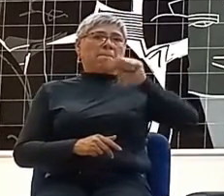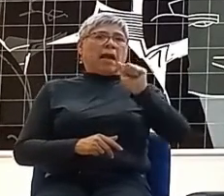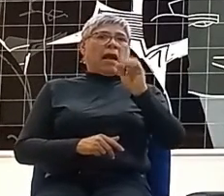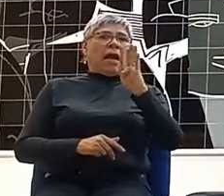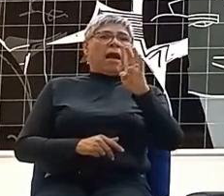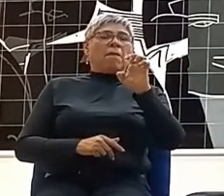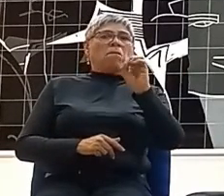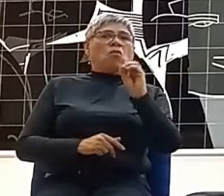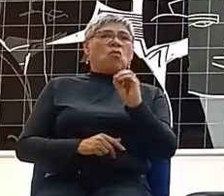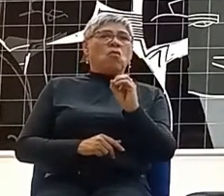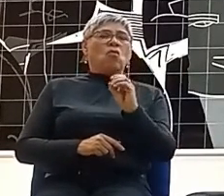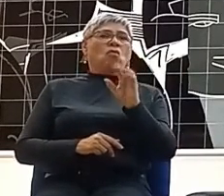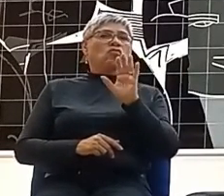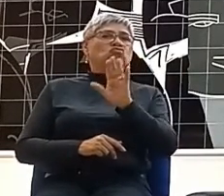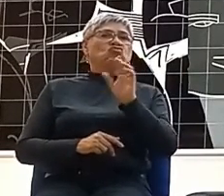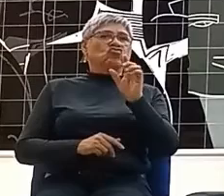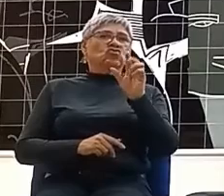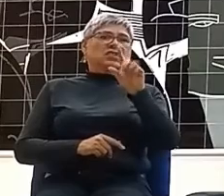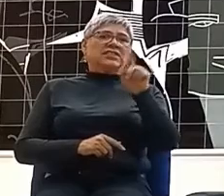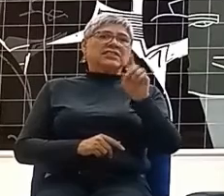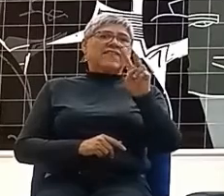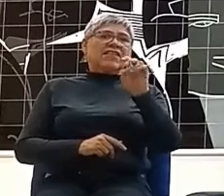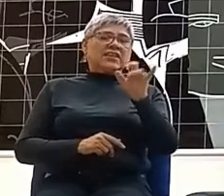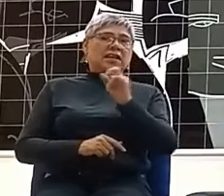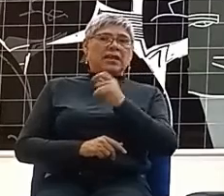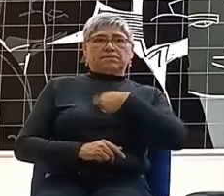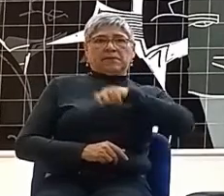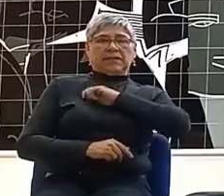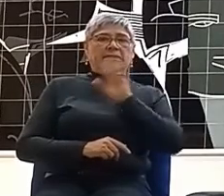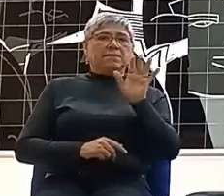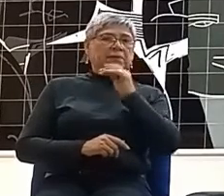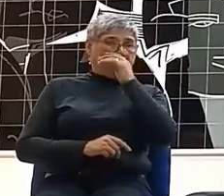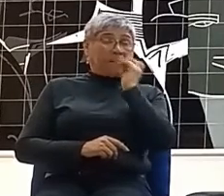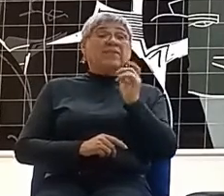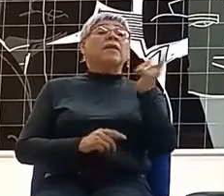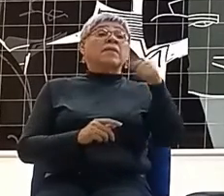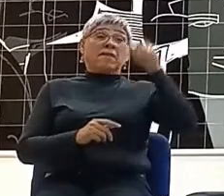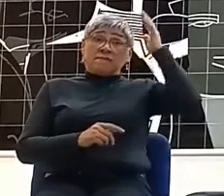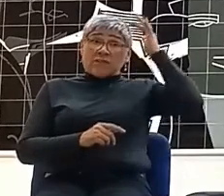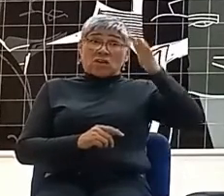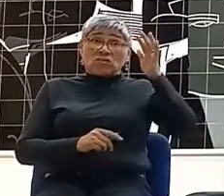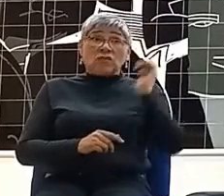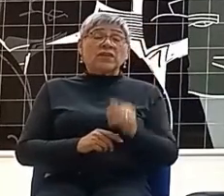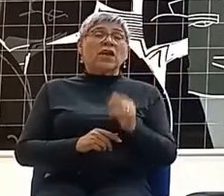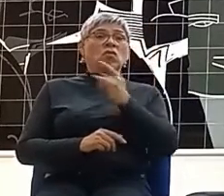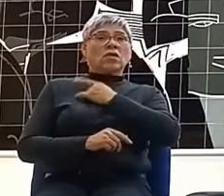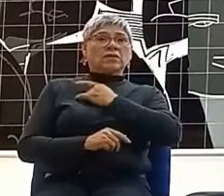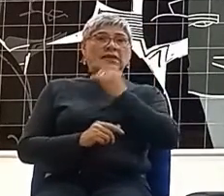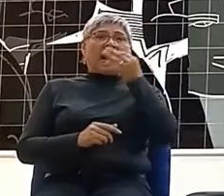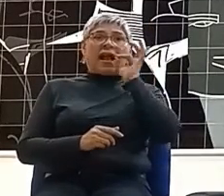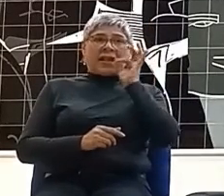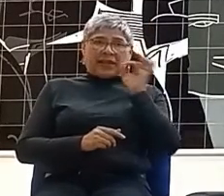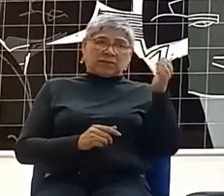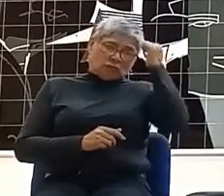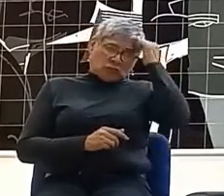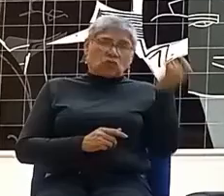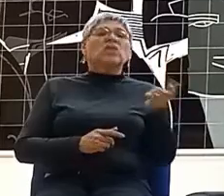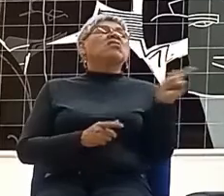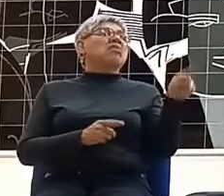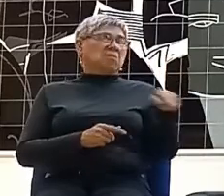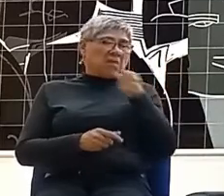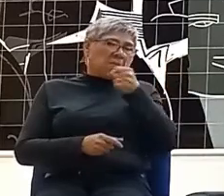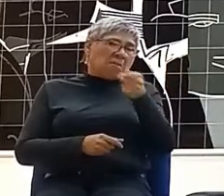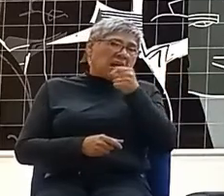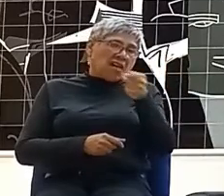Sevilla. Es profesional en Filosofía y Letras de la Universidad de Caldas. Ha sido periodista,